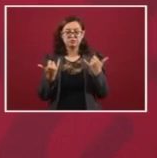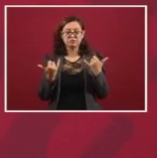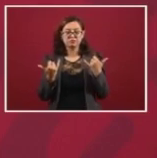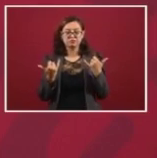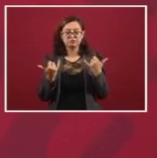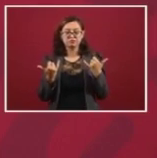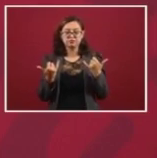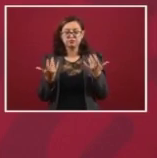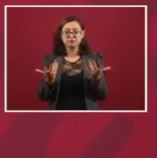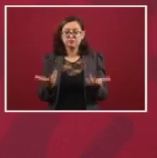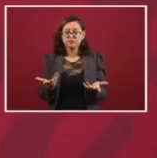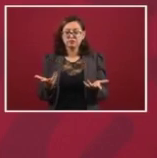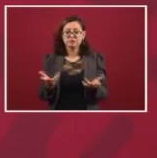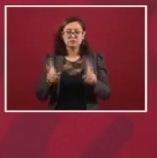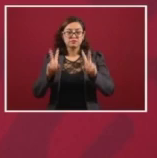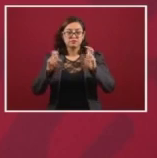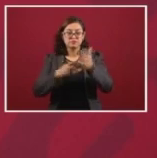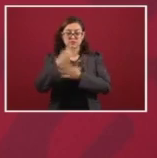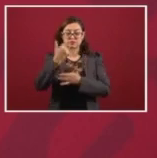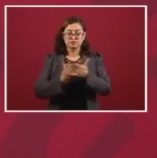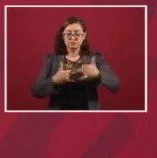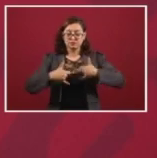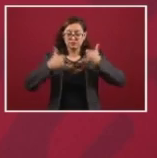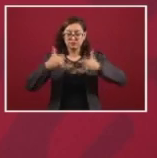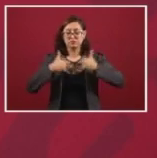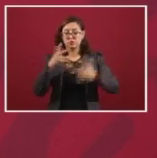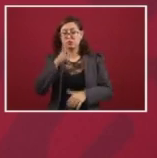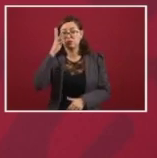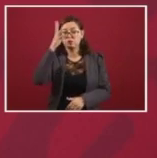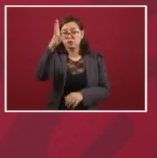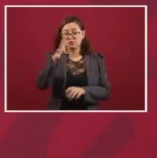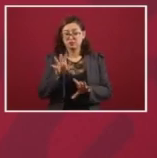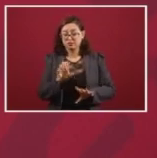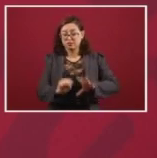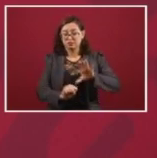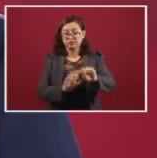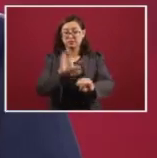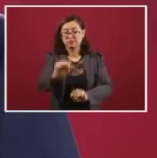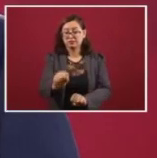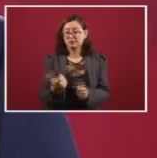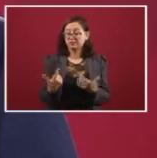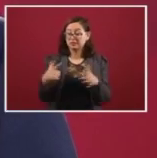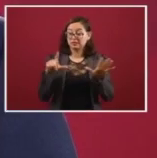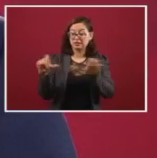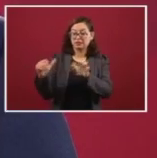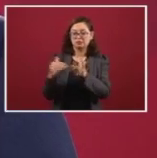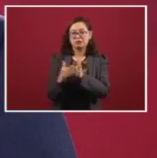en Jóvenes Construyendo el Futuro, 700,000, pero es 1 millón